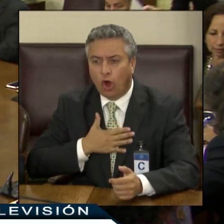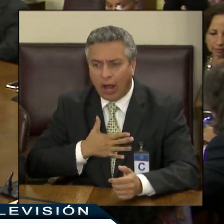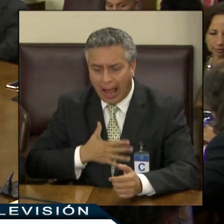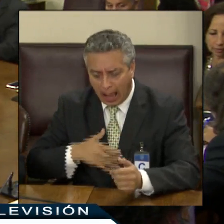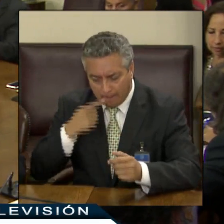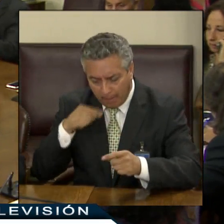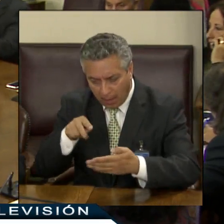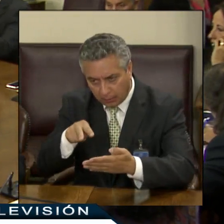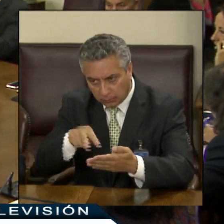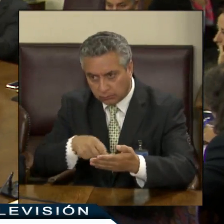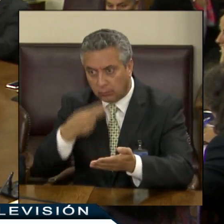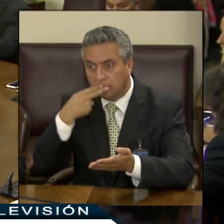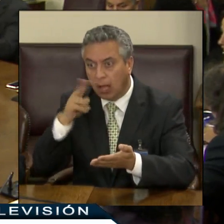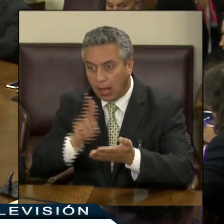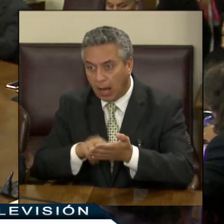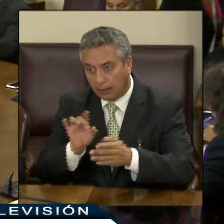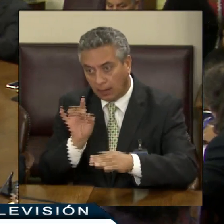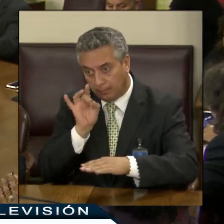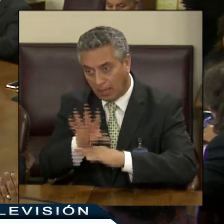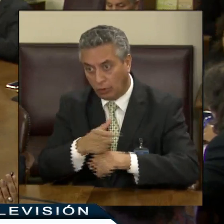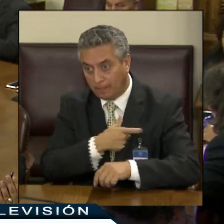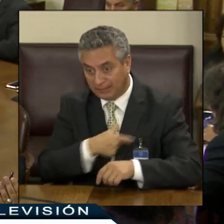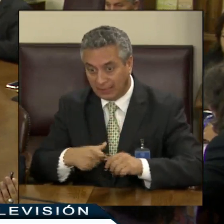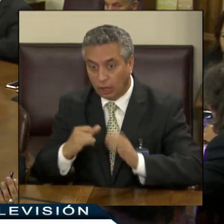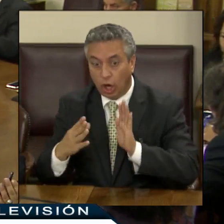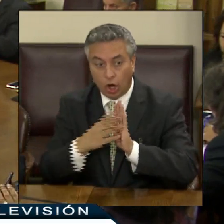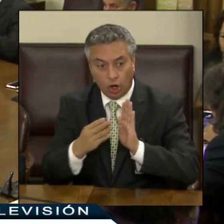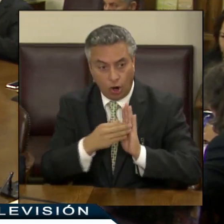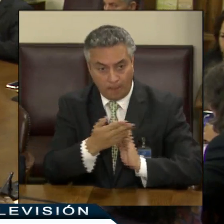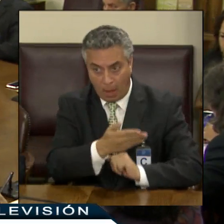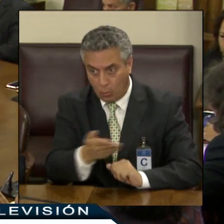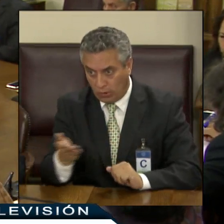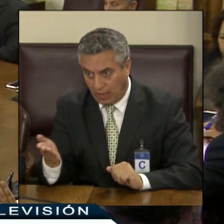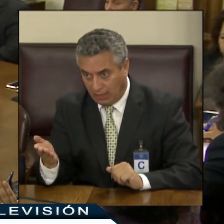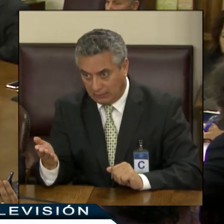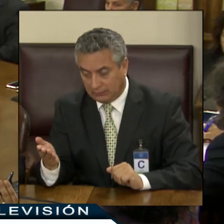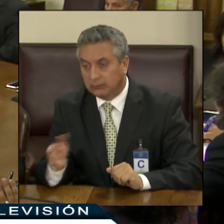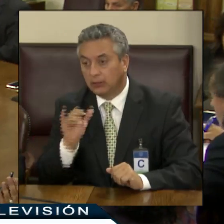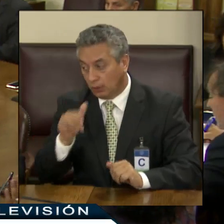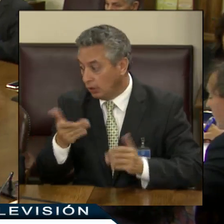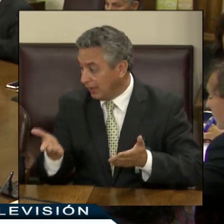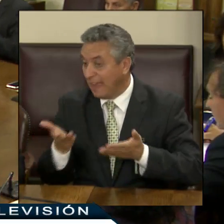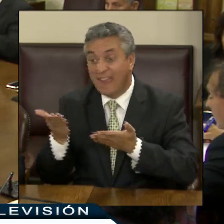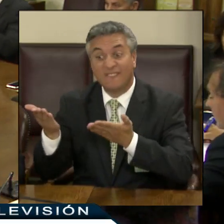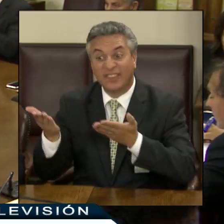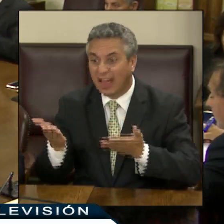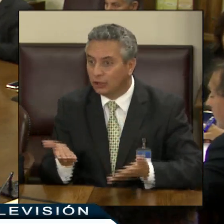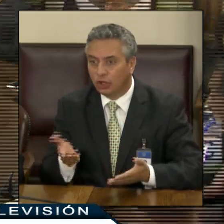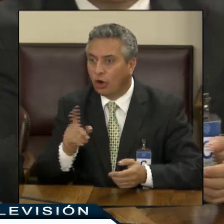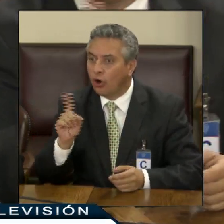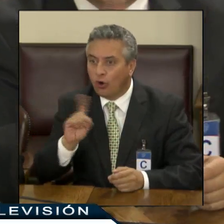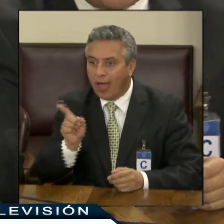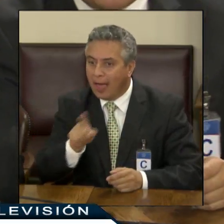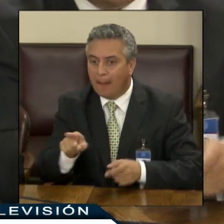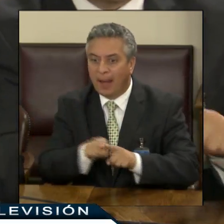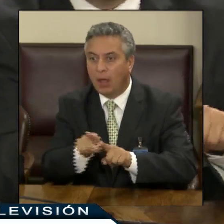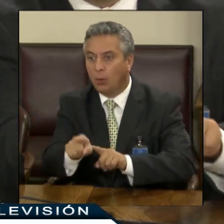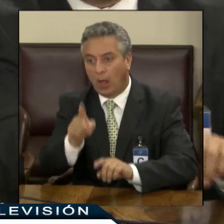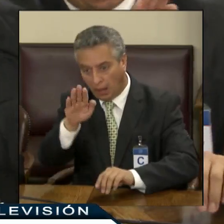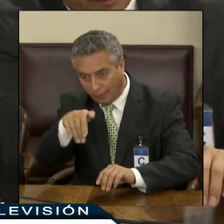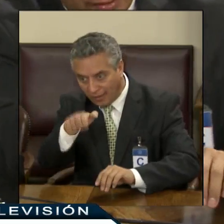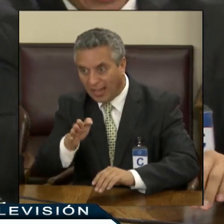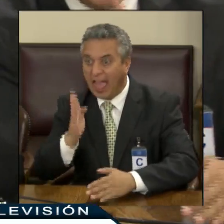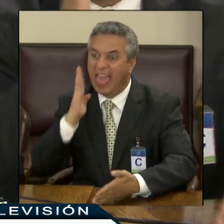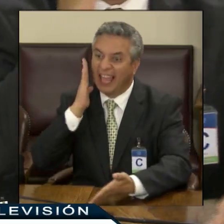analizar la la carta que le enviaron al presidente con copia de ustedes en todo caso la invitación no era para hacerle exigible